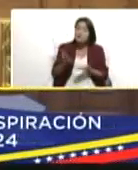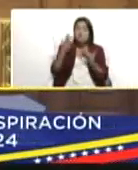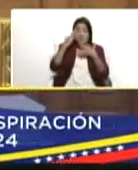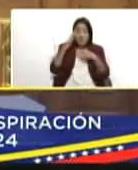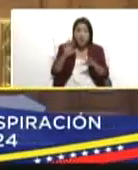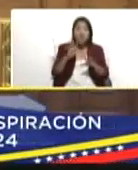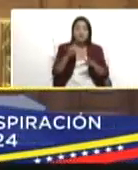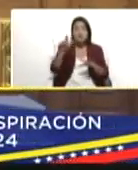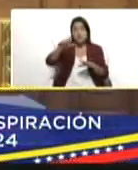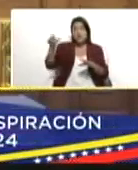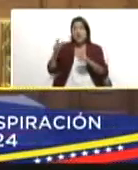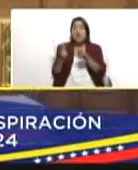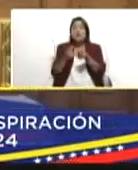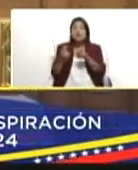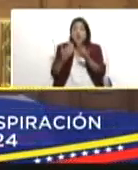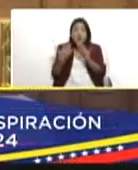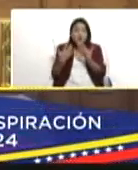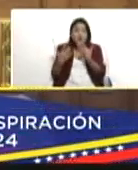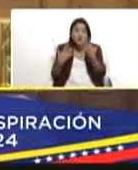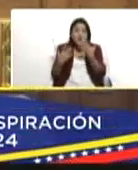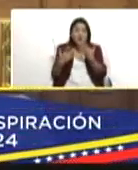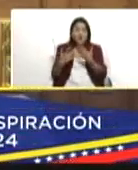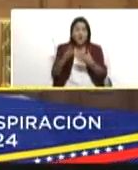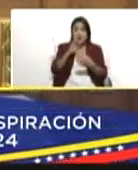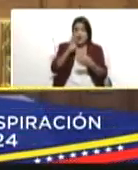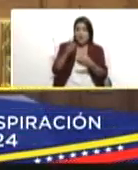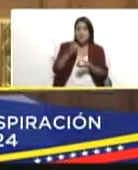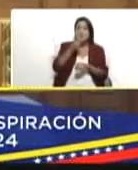ellos no le den los